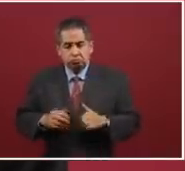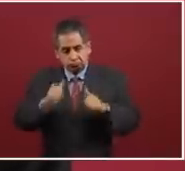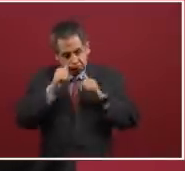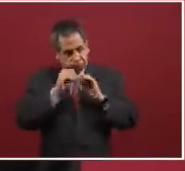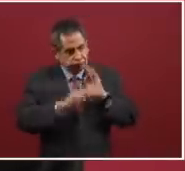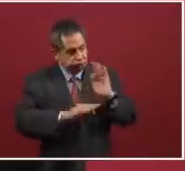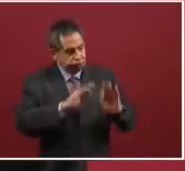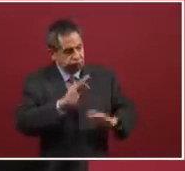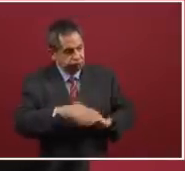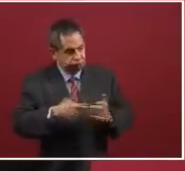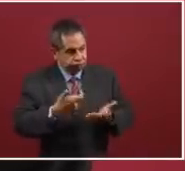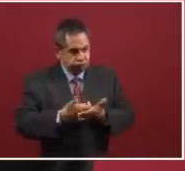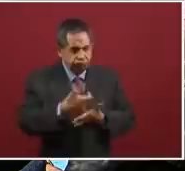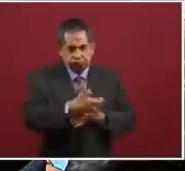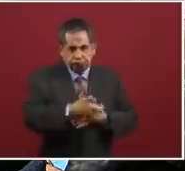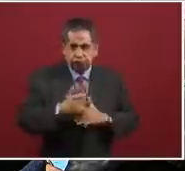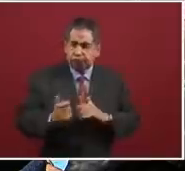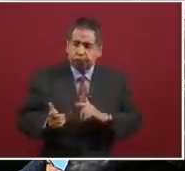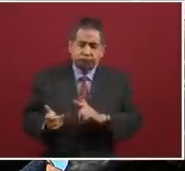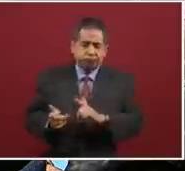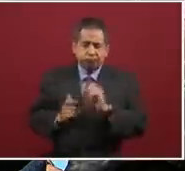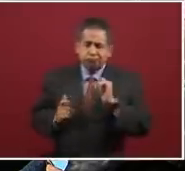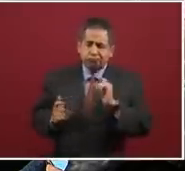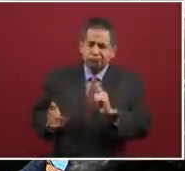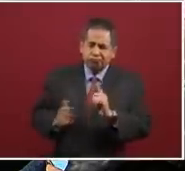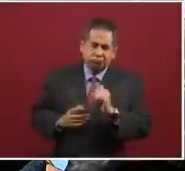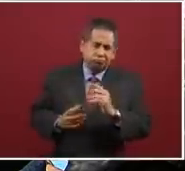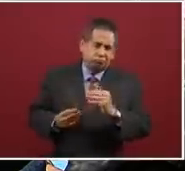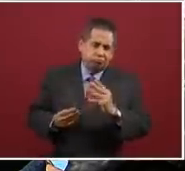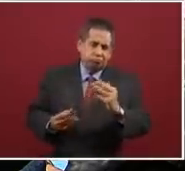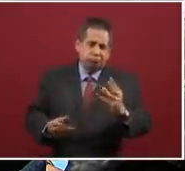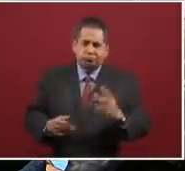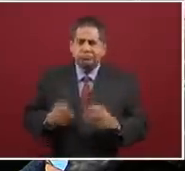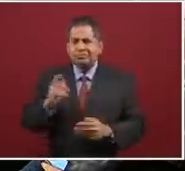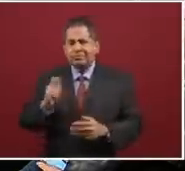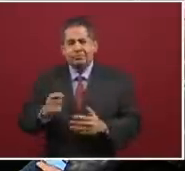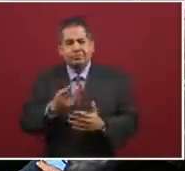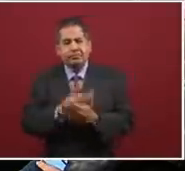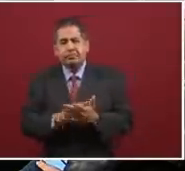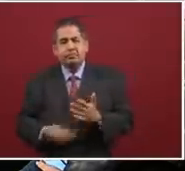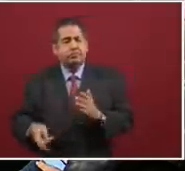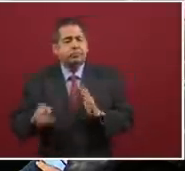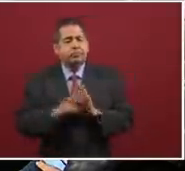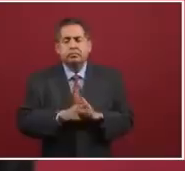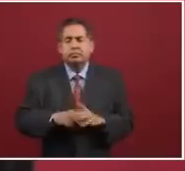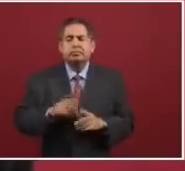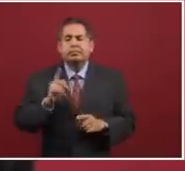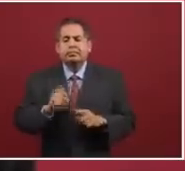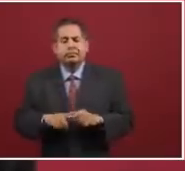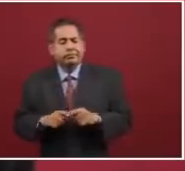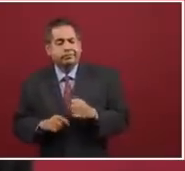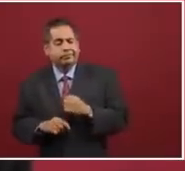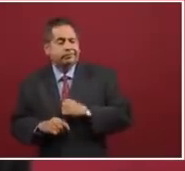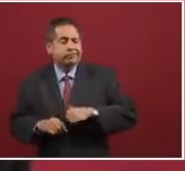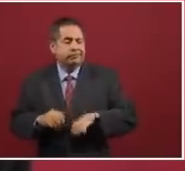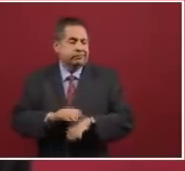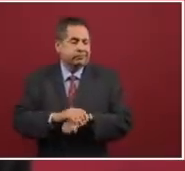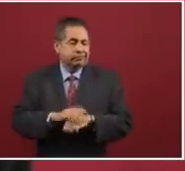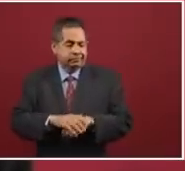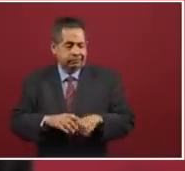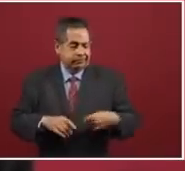atendidos y muchas veces eran plazas que se entregaban a los